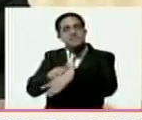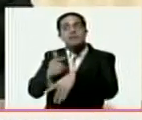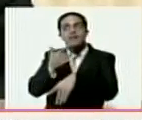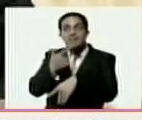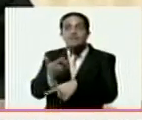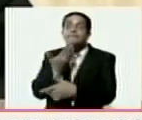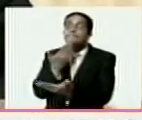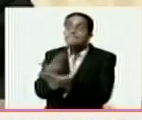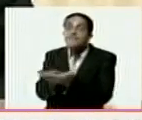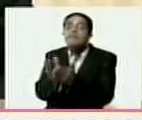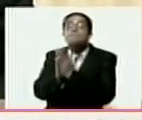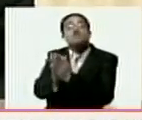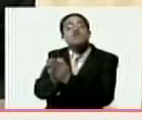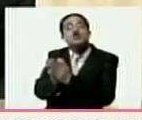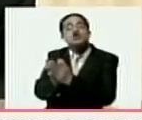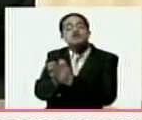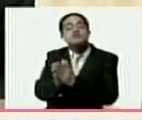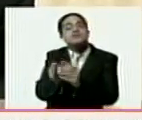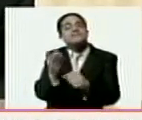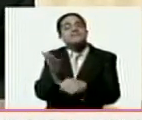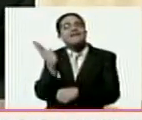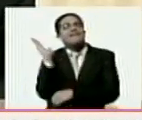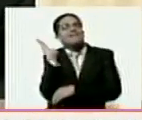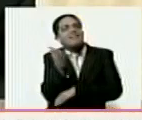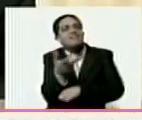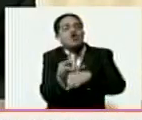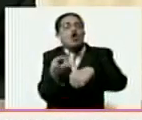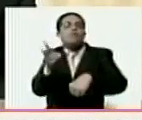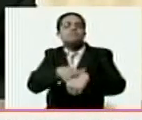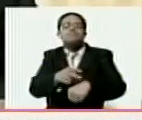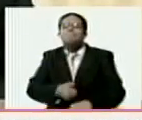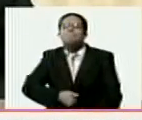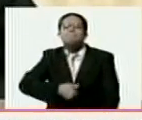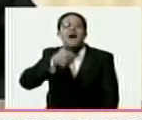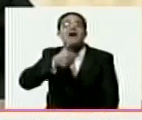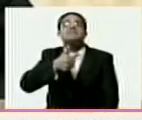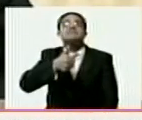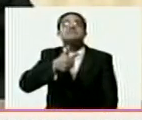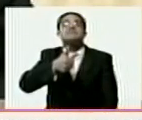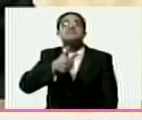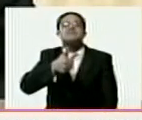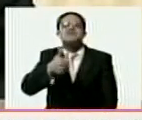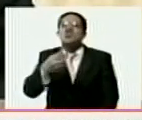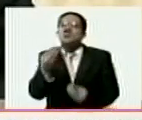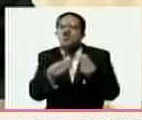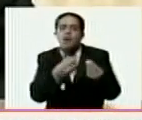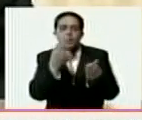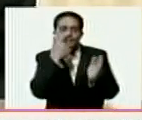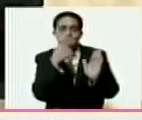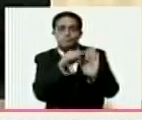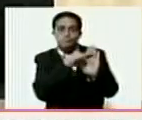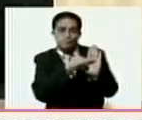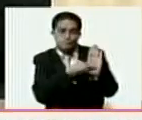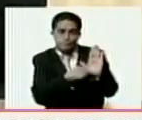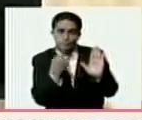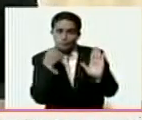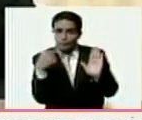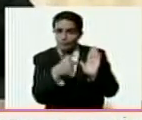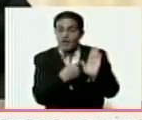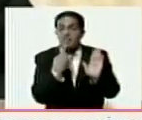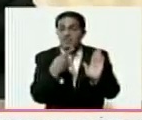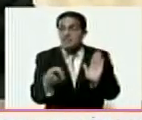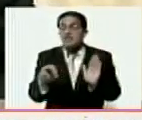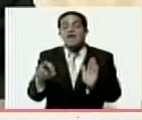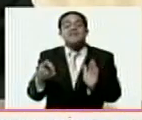más duras contra el pueblo venezolano. Bajo falsos argumentos, él dice ahí que se ha destruido